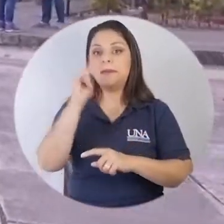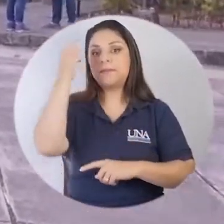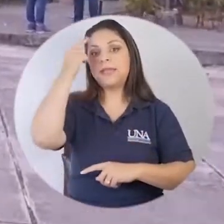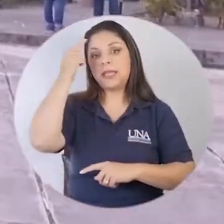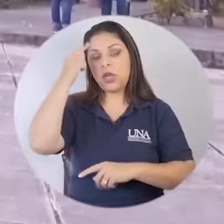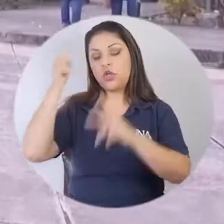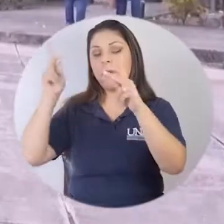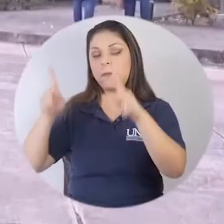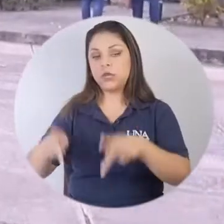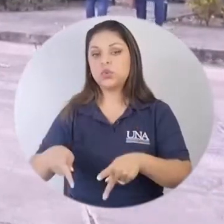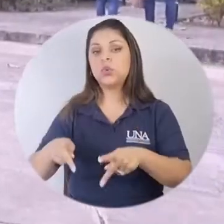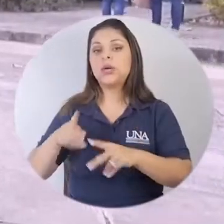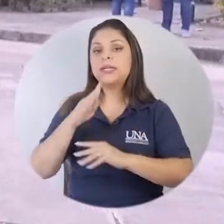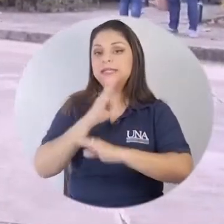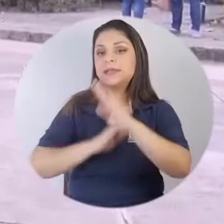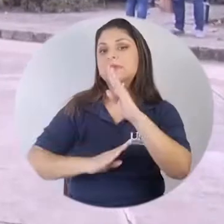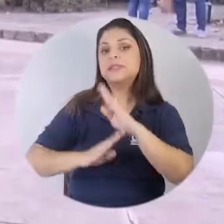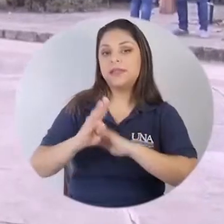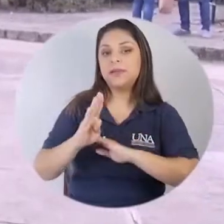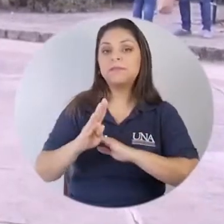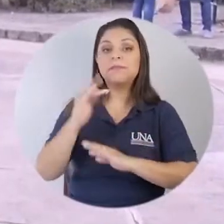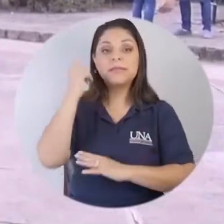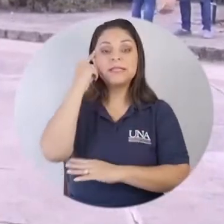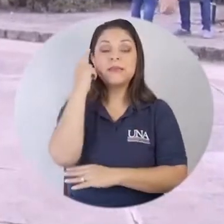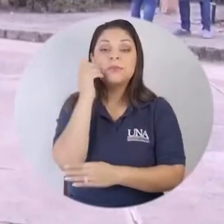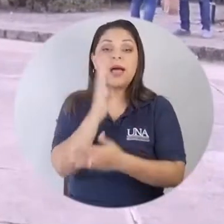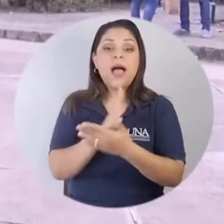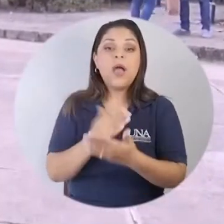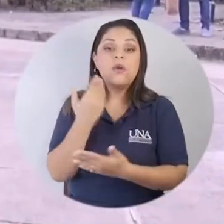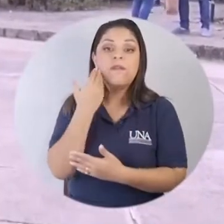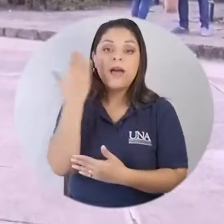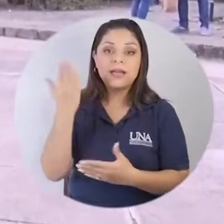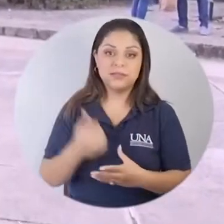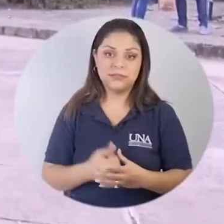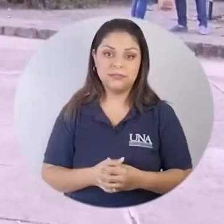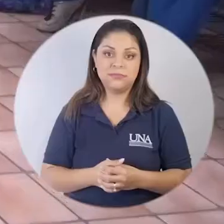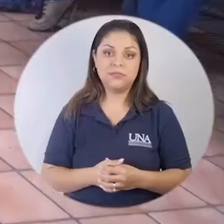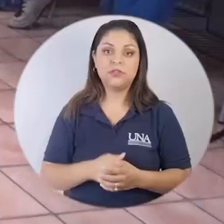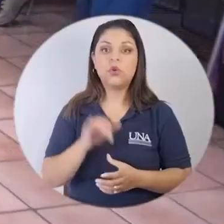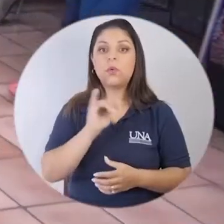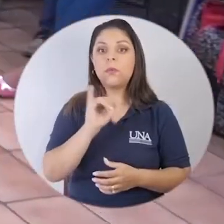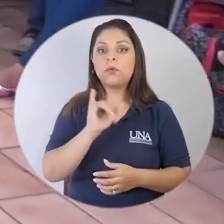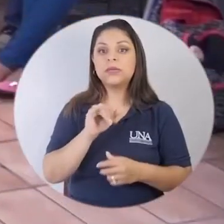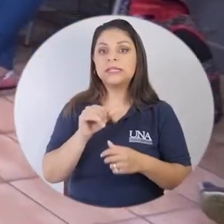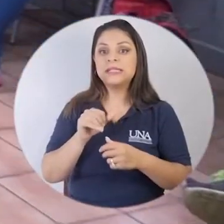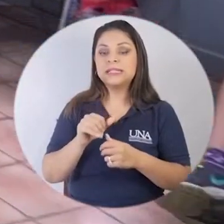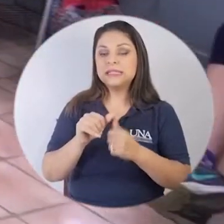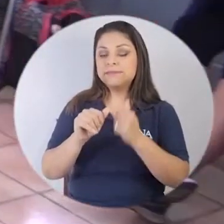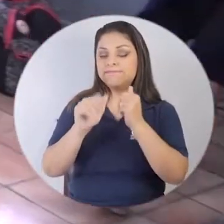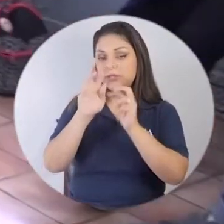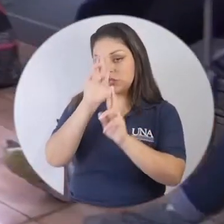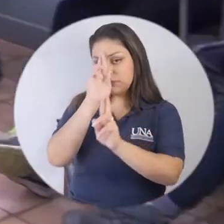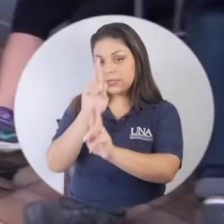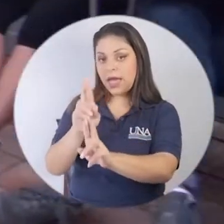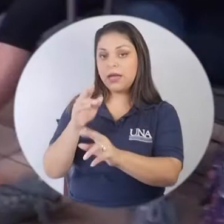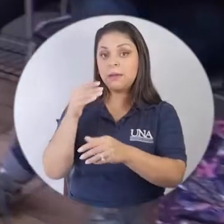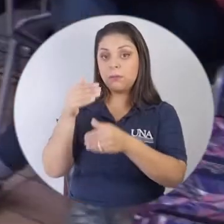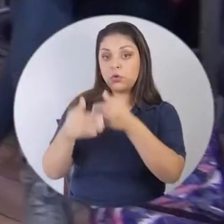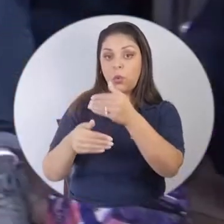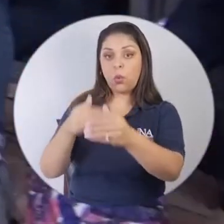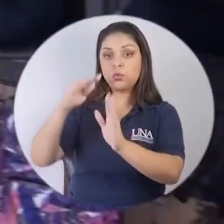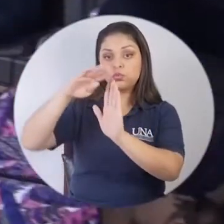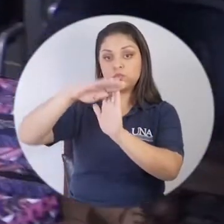ingresa con alguna condición de discapacidad. Porque si pensamos en algo tan sencillo, ¿verdad?, como el seguimiento de los protocolos,